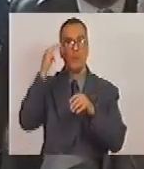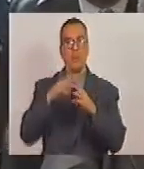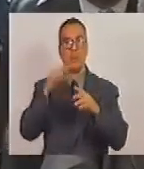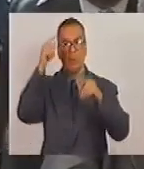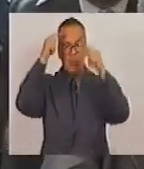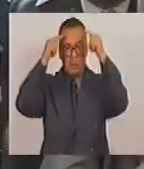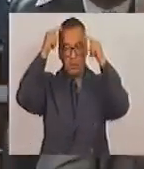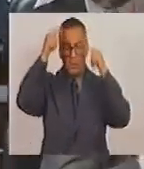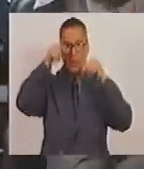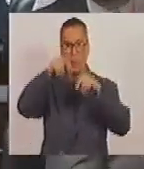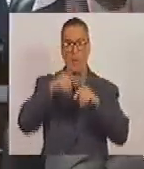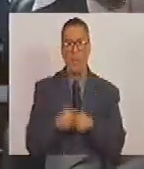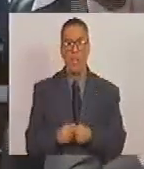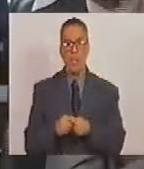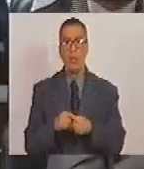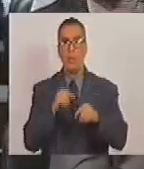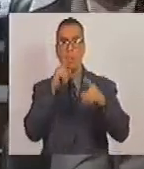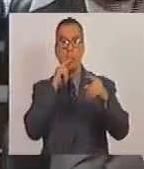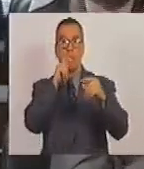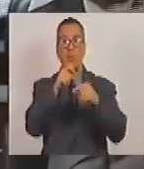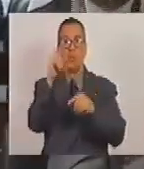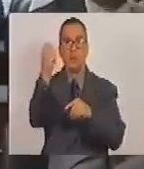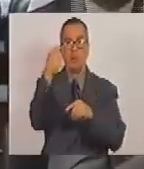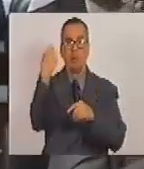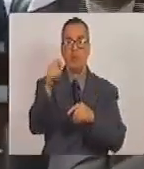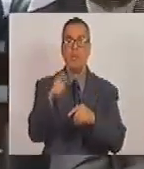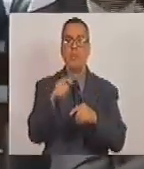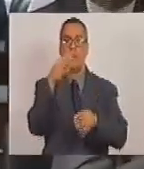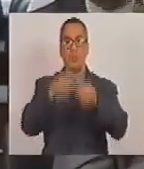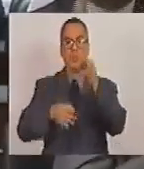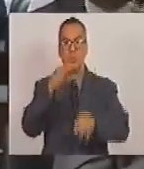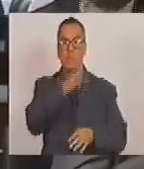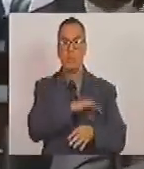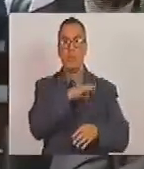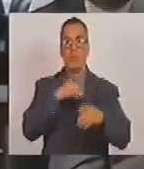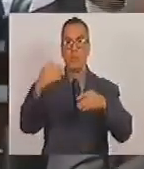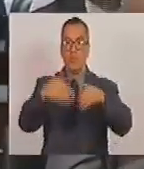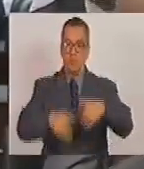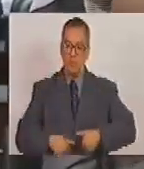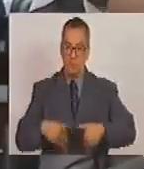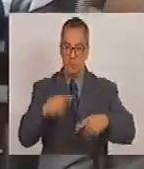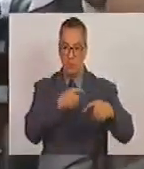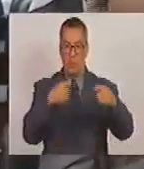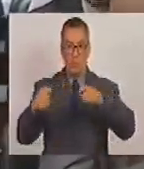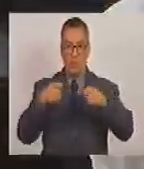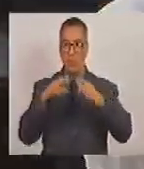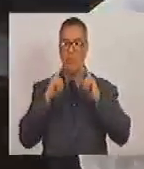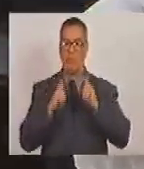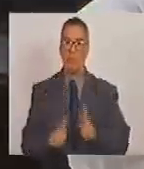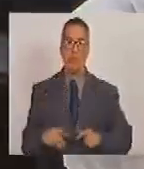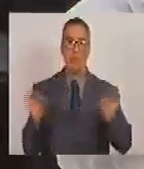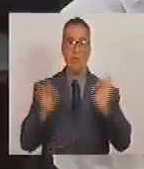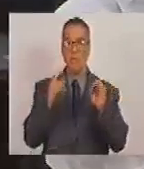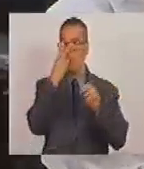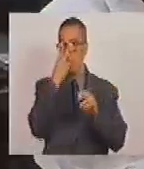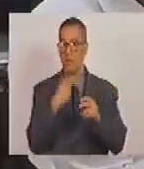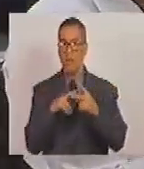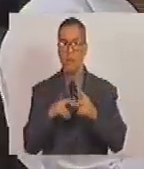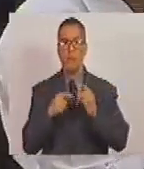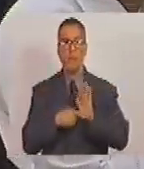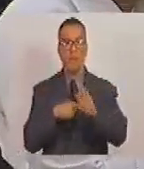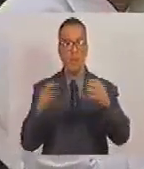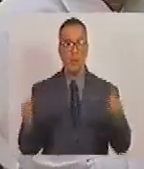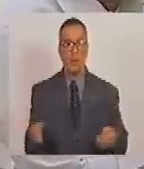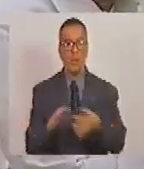comandante Chávez como el paladín de la justicia social, como un luchador incansable contra la pobreza, como el paladín de la